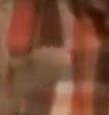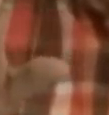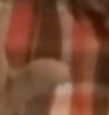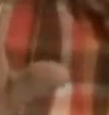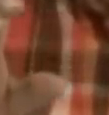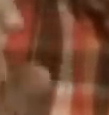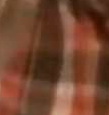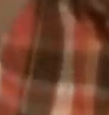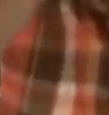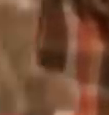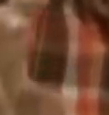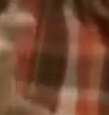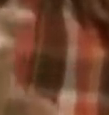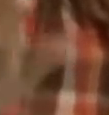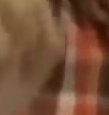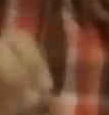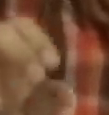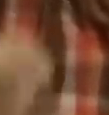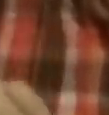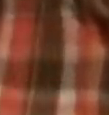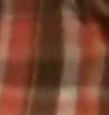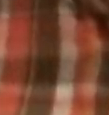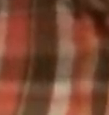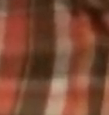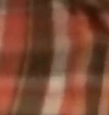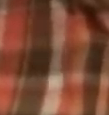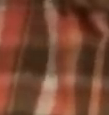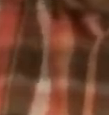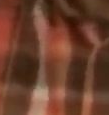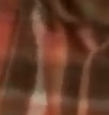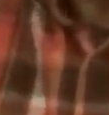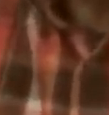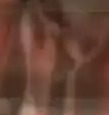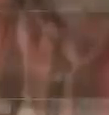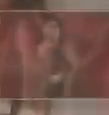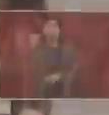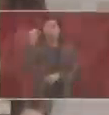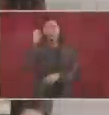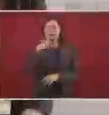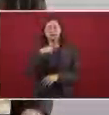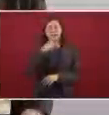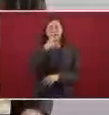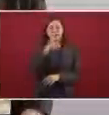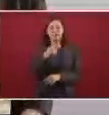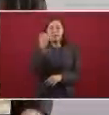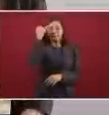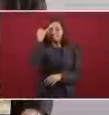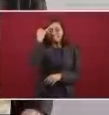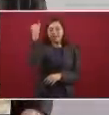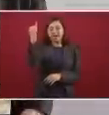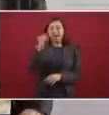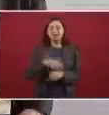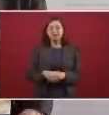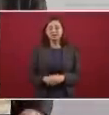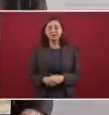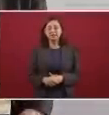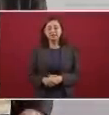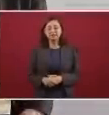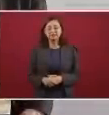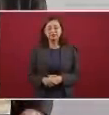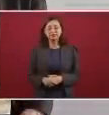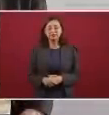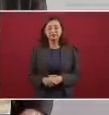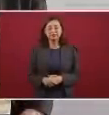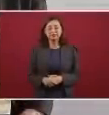con algunos comentarios. Vamos a escuchar este audio. Bueno, por yo favor. Creo que tienen toda la razón